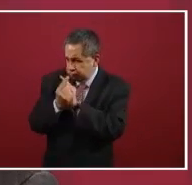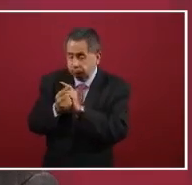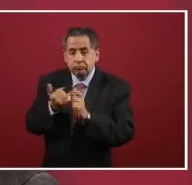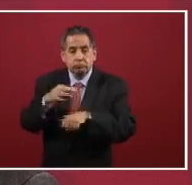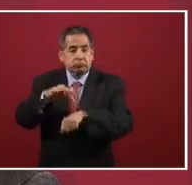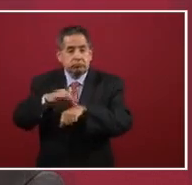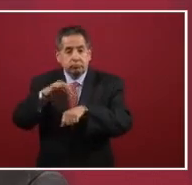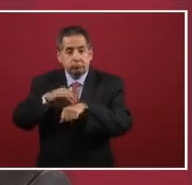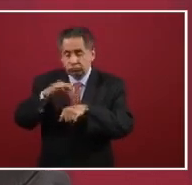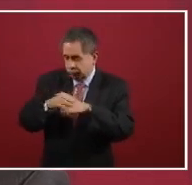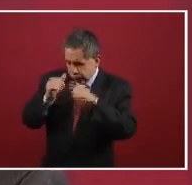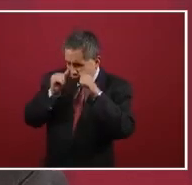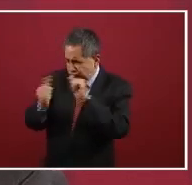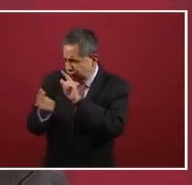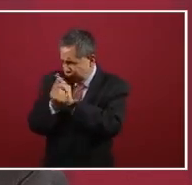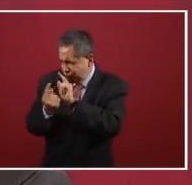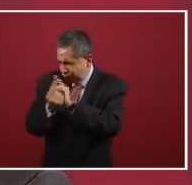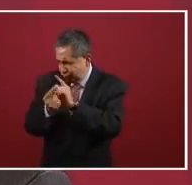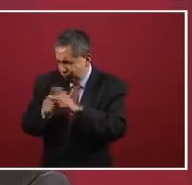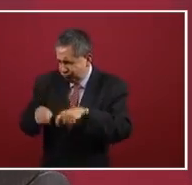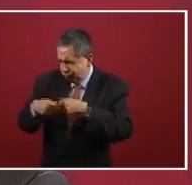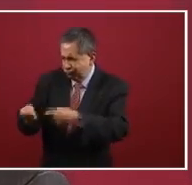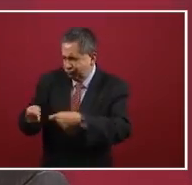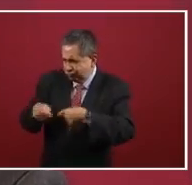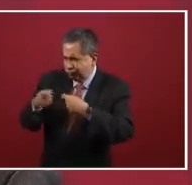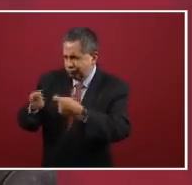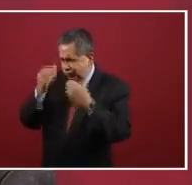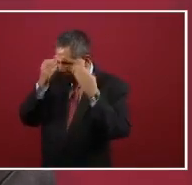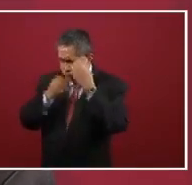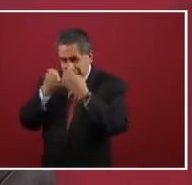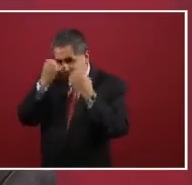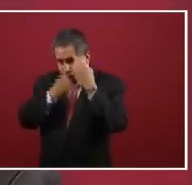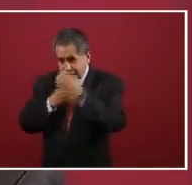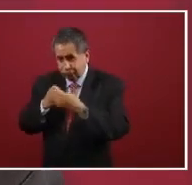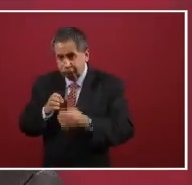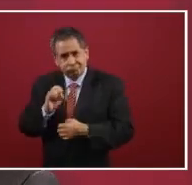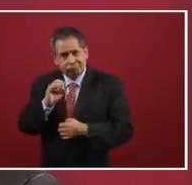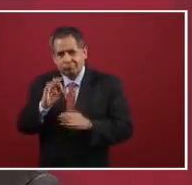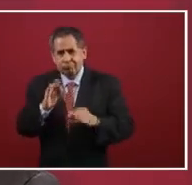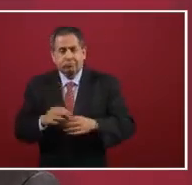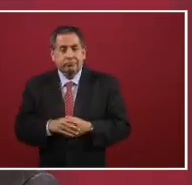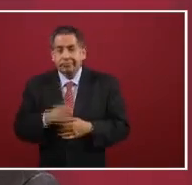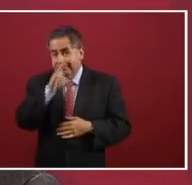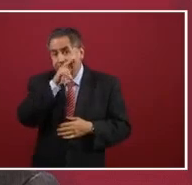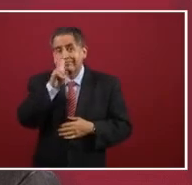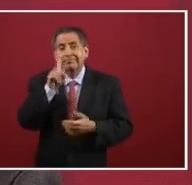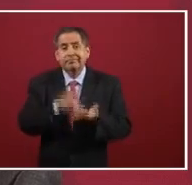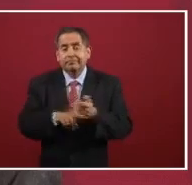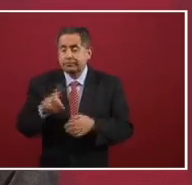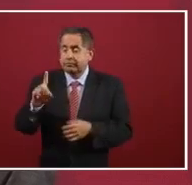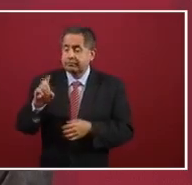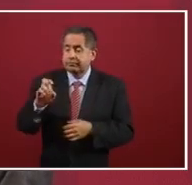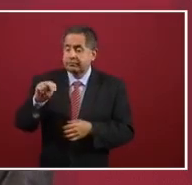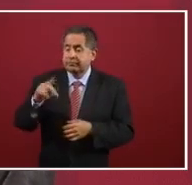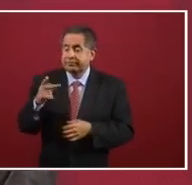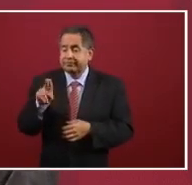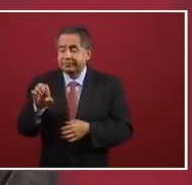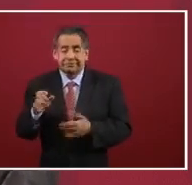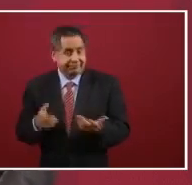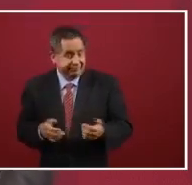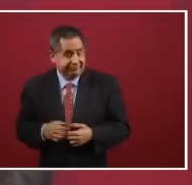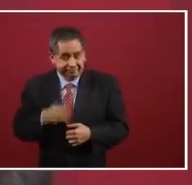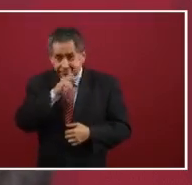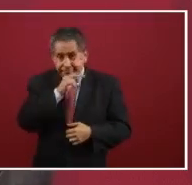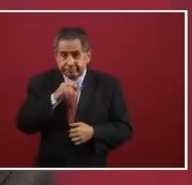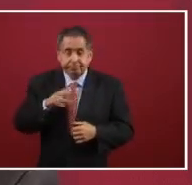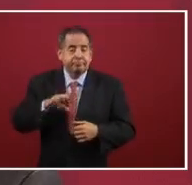médicas. Ahora, por ejemplo, nuestra preocupación respecto a el dengue o respecto a cualquier